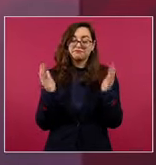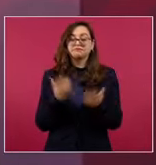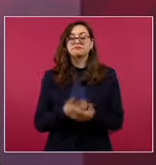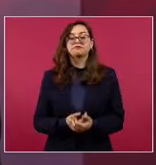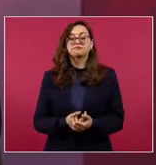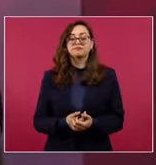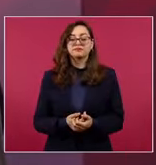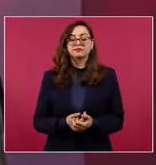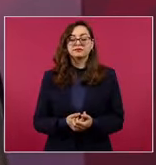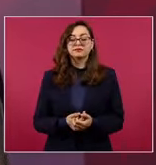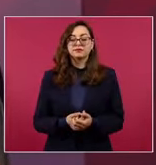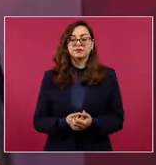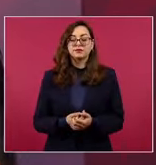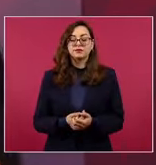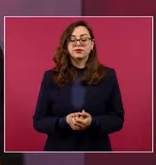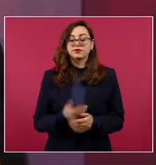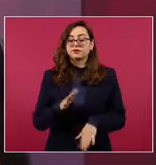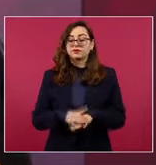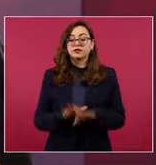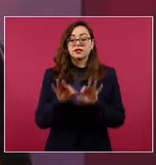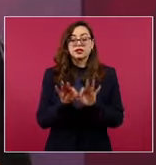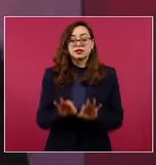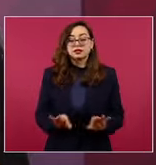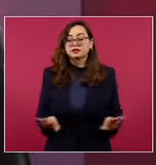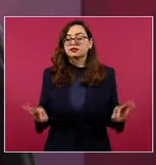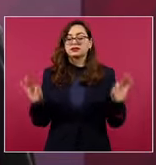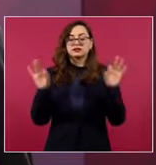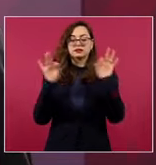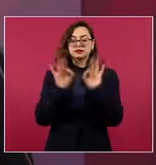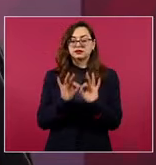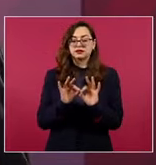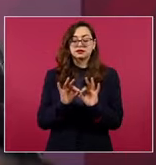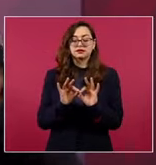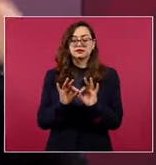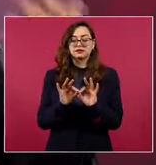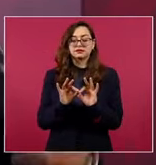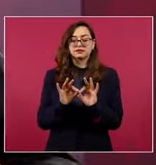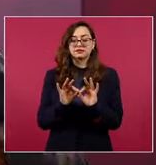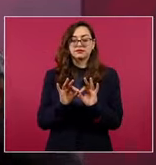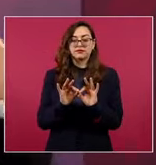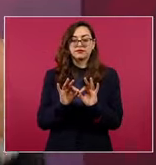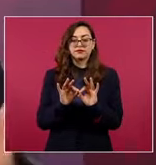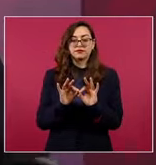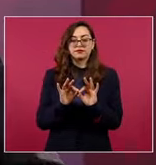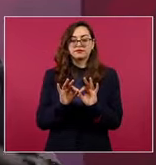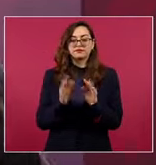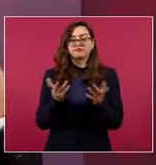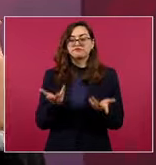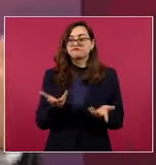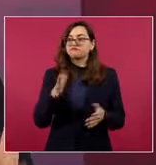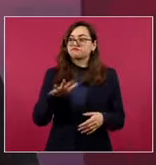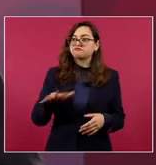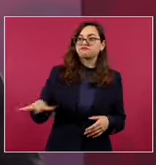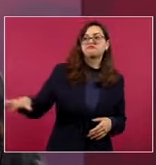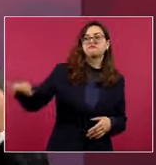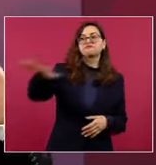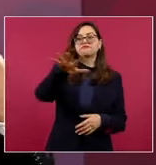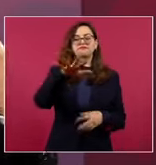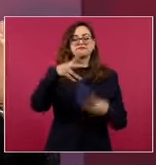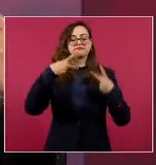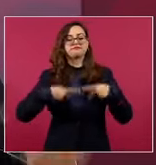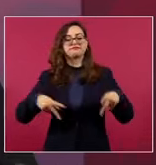lo más importante de todo es que pues hay un pueblo